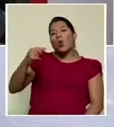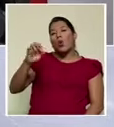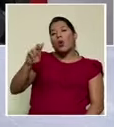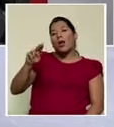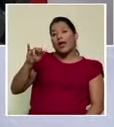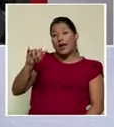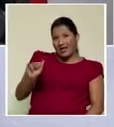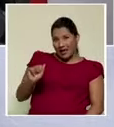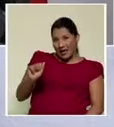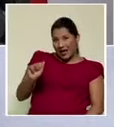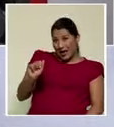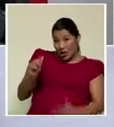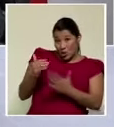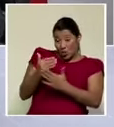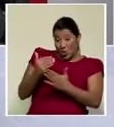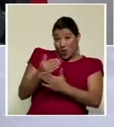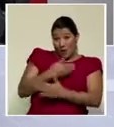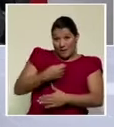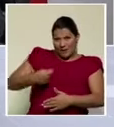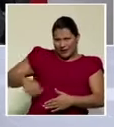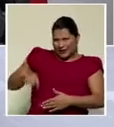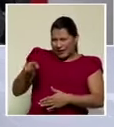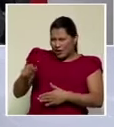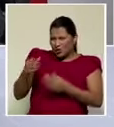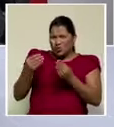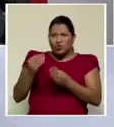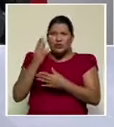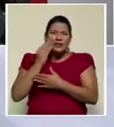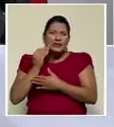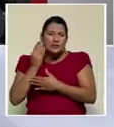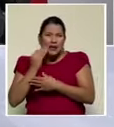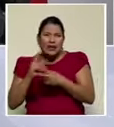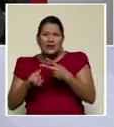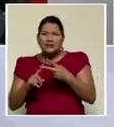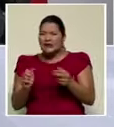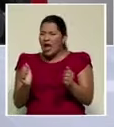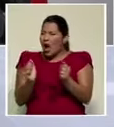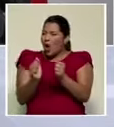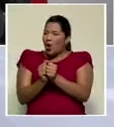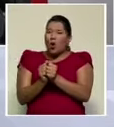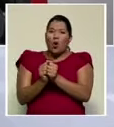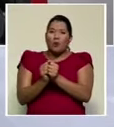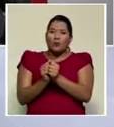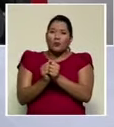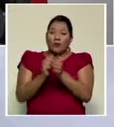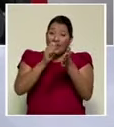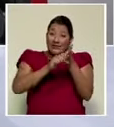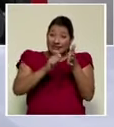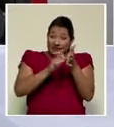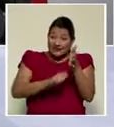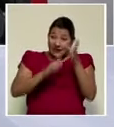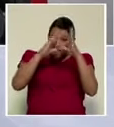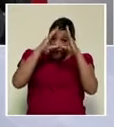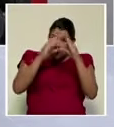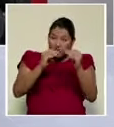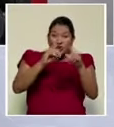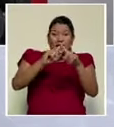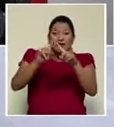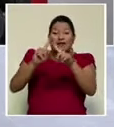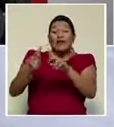con muchas elecciones a cuestas, con publicaciones académicas sobre el tema, como decía